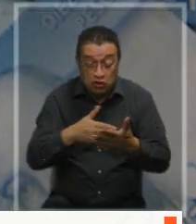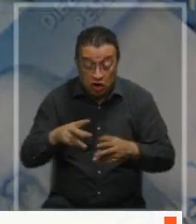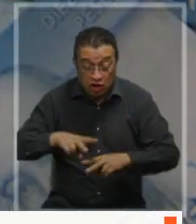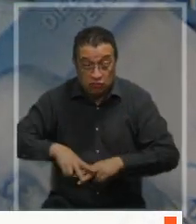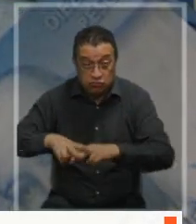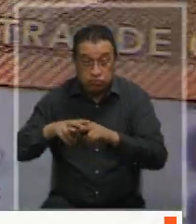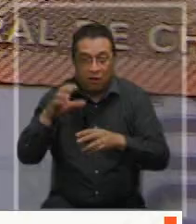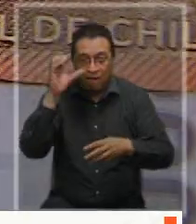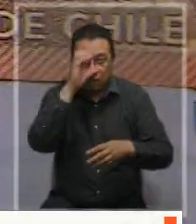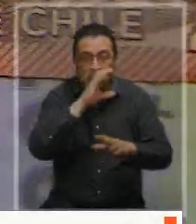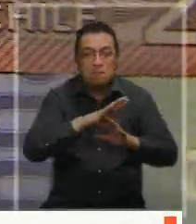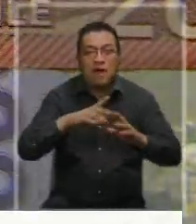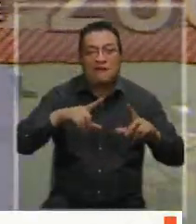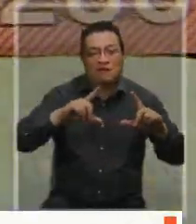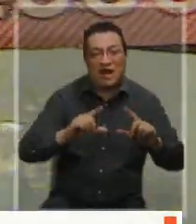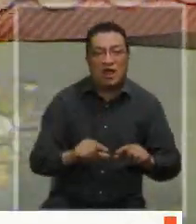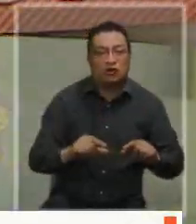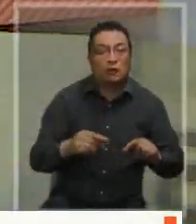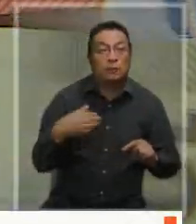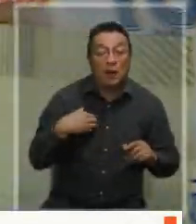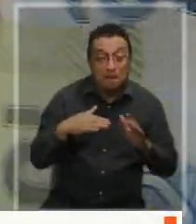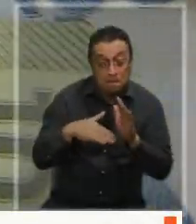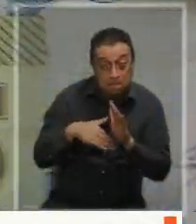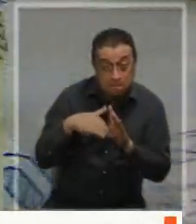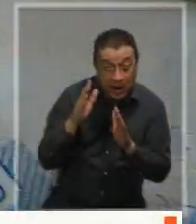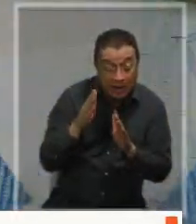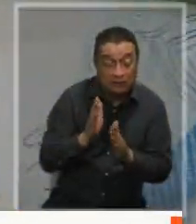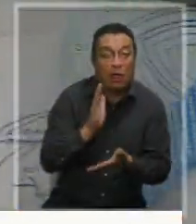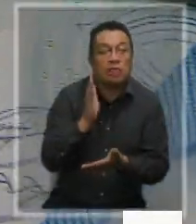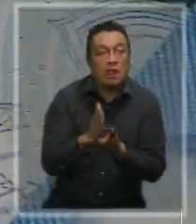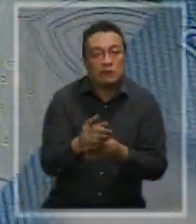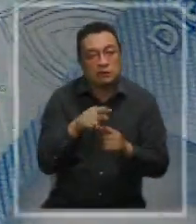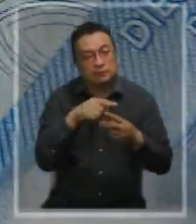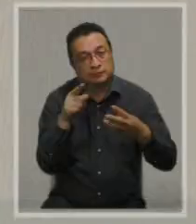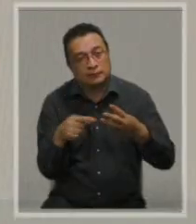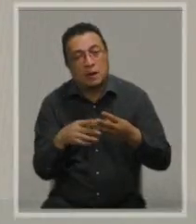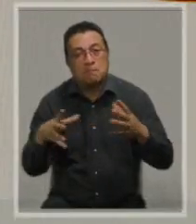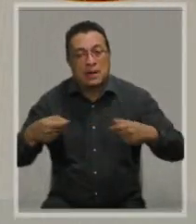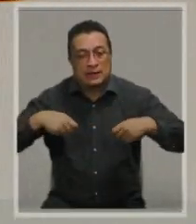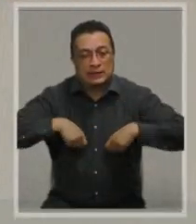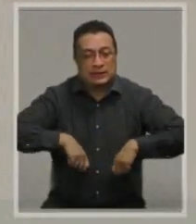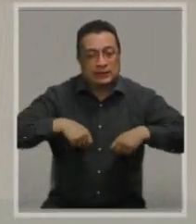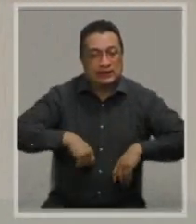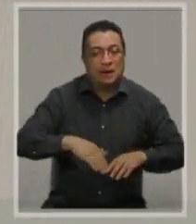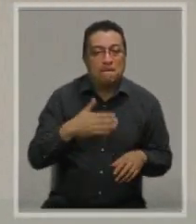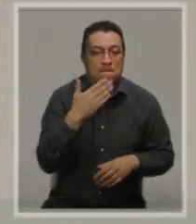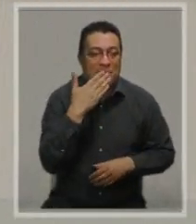fondos, busco las más baratas. Si tengo más, debería optar por estar en las más rentables.